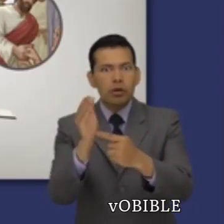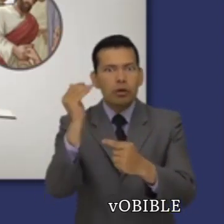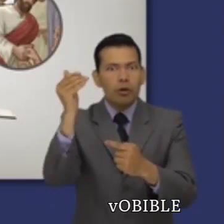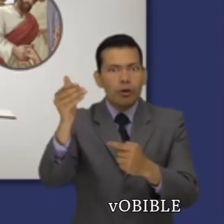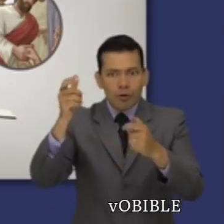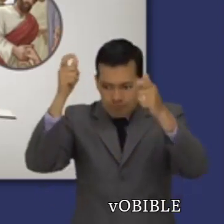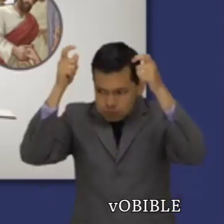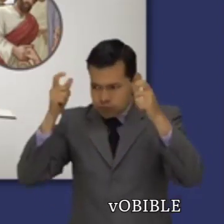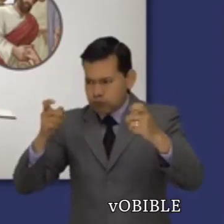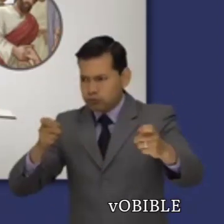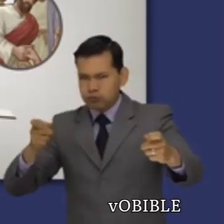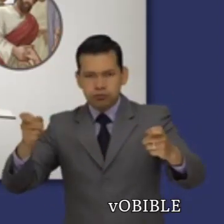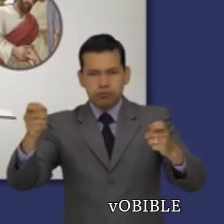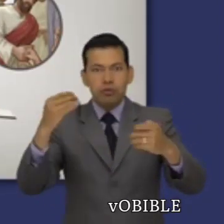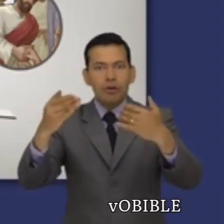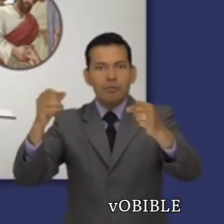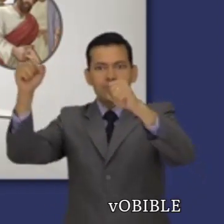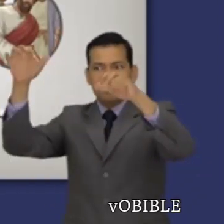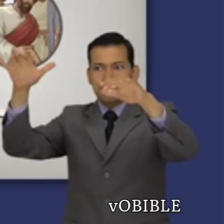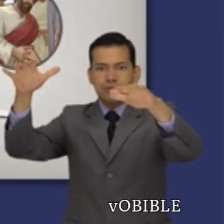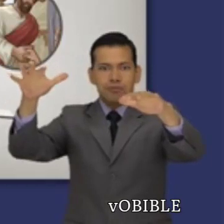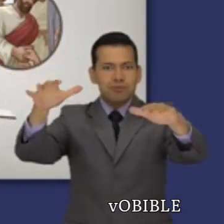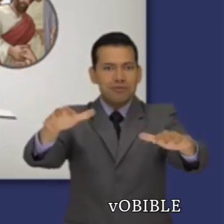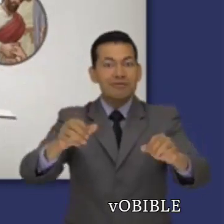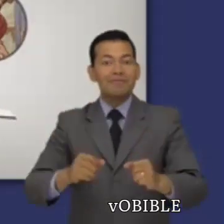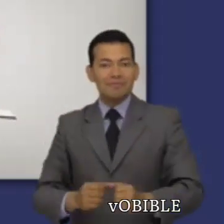como Rey del reino de Dios.